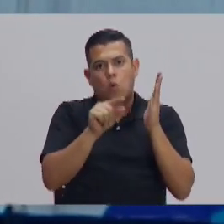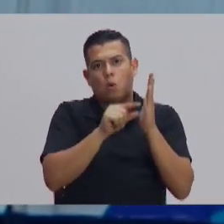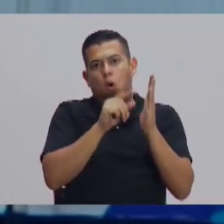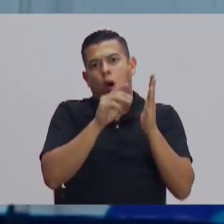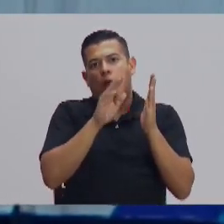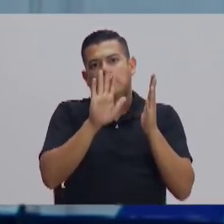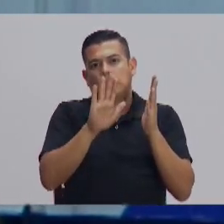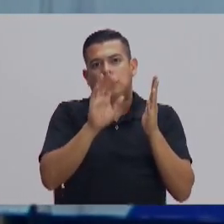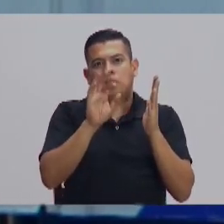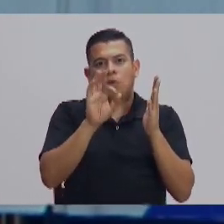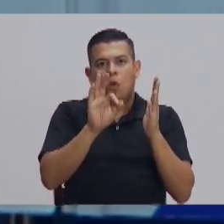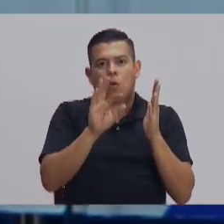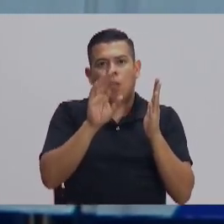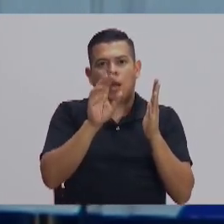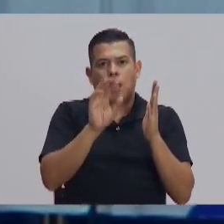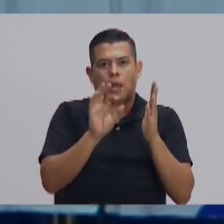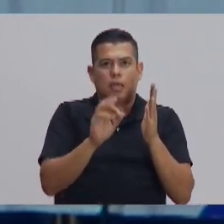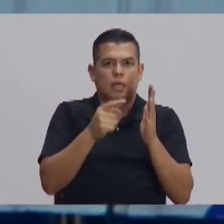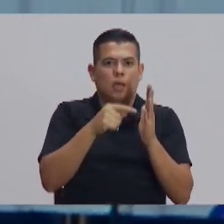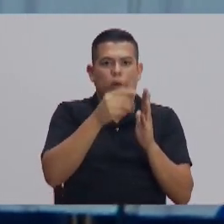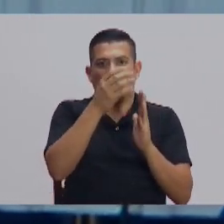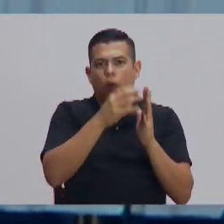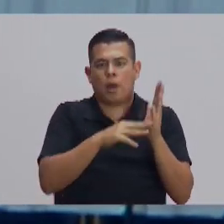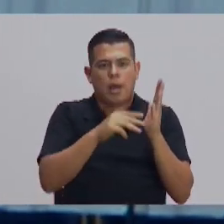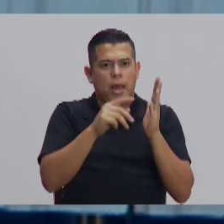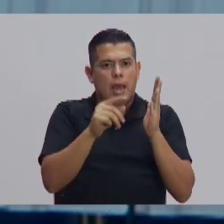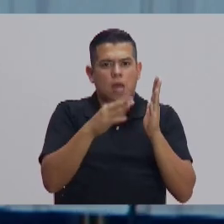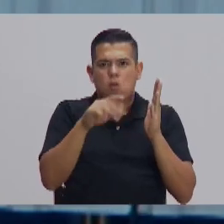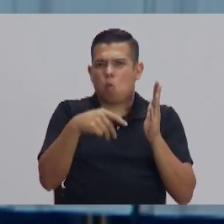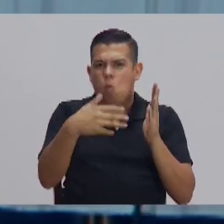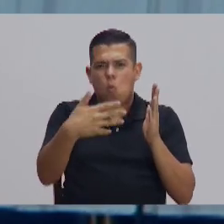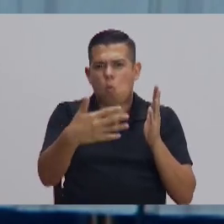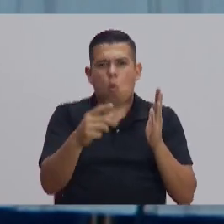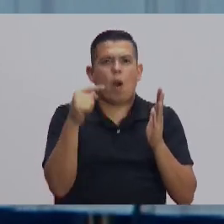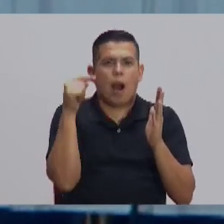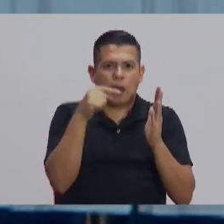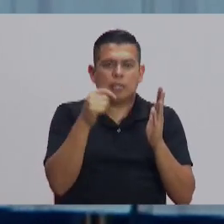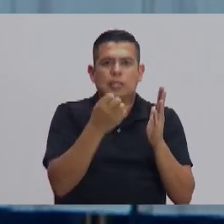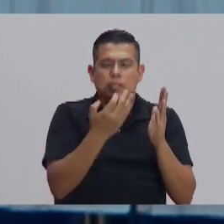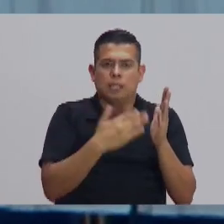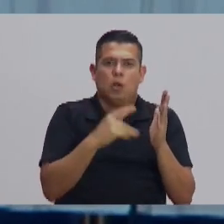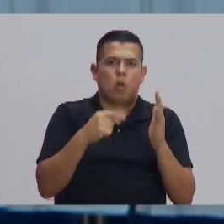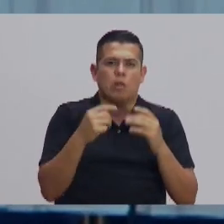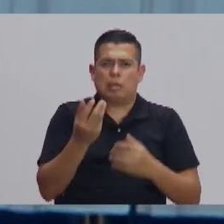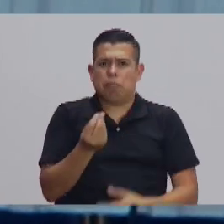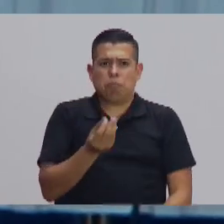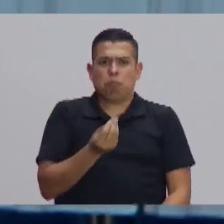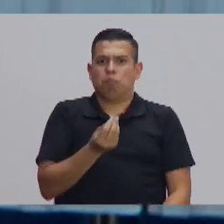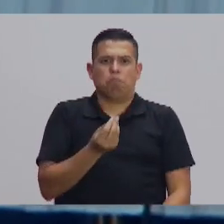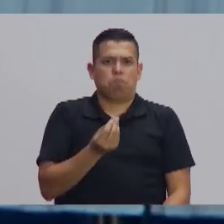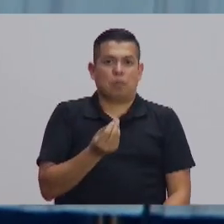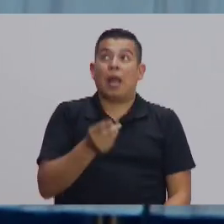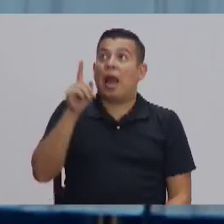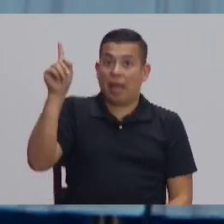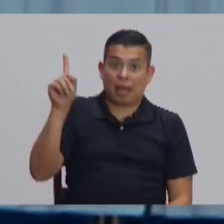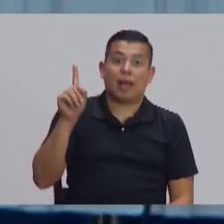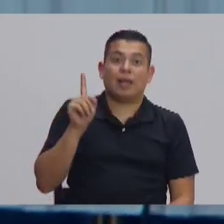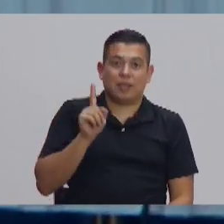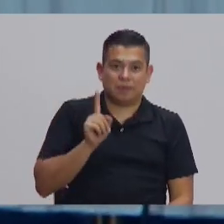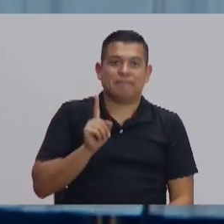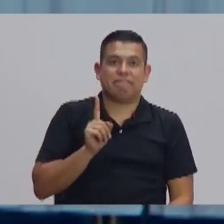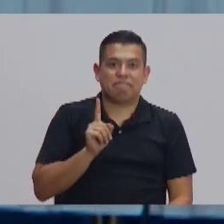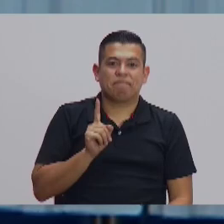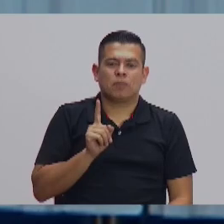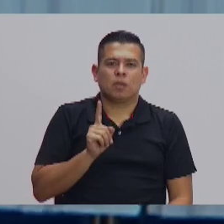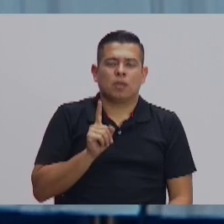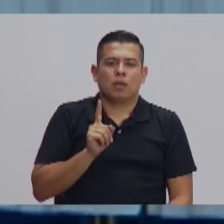789 esfuérzate y se valiente no temas porque yo iré contigo y eso se cumple pero